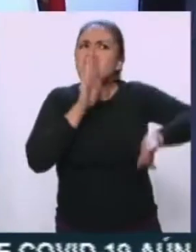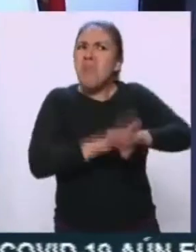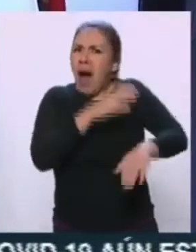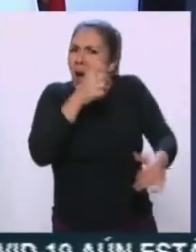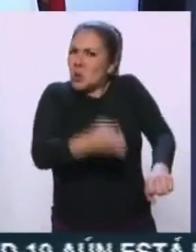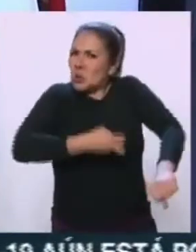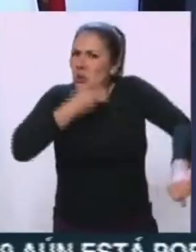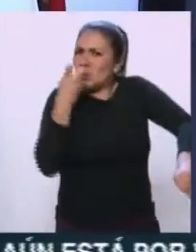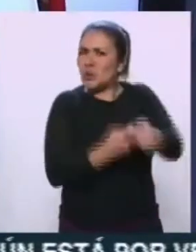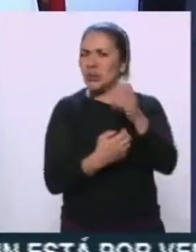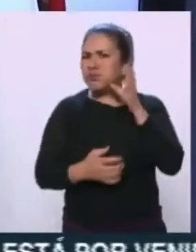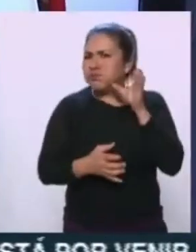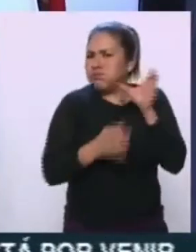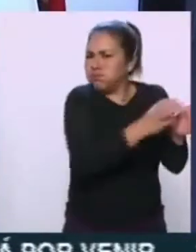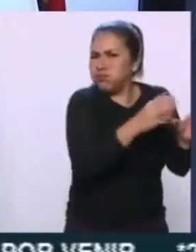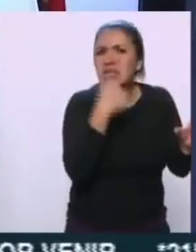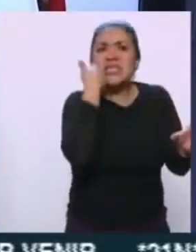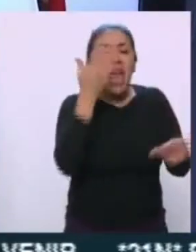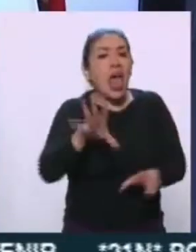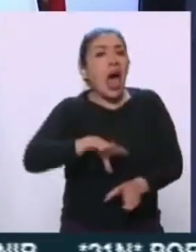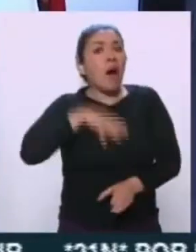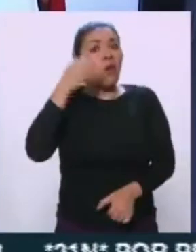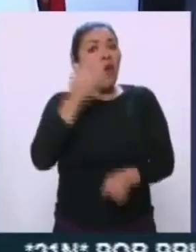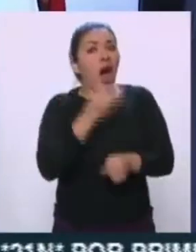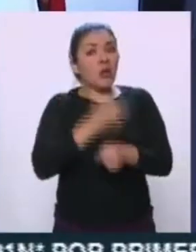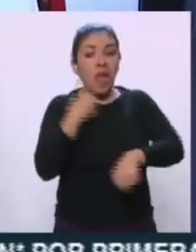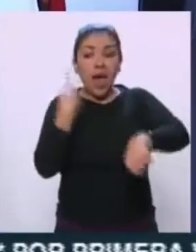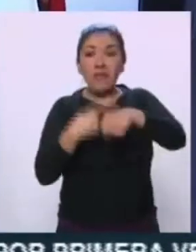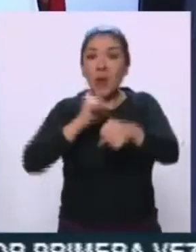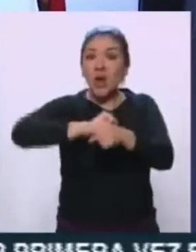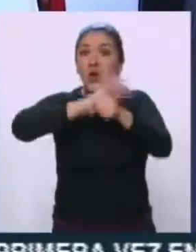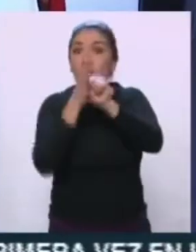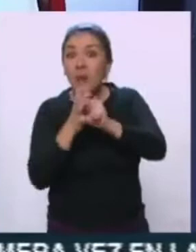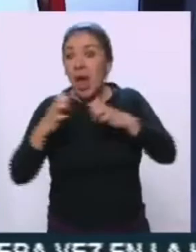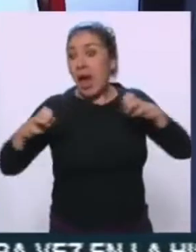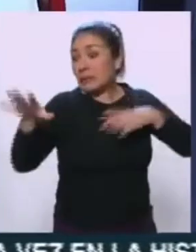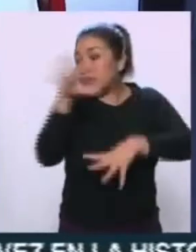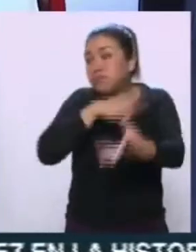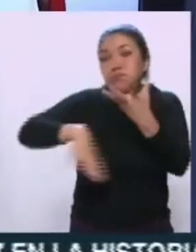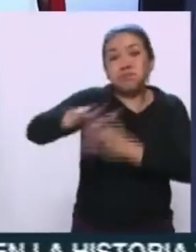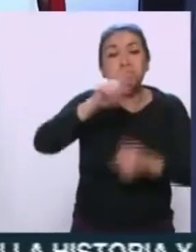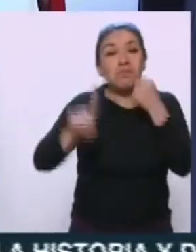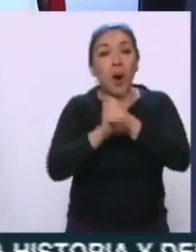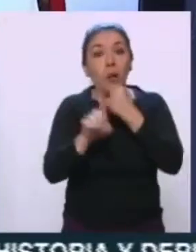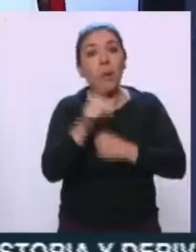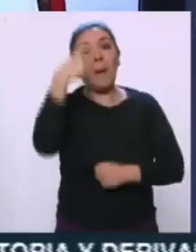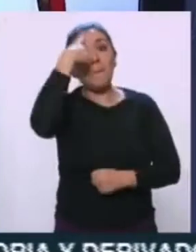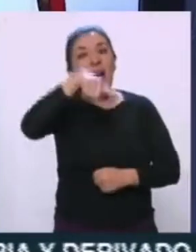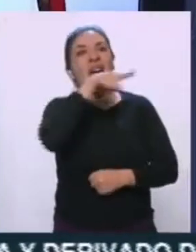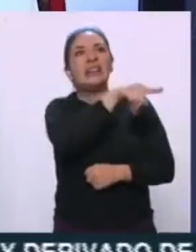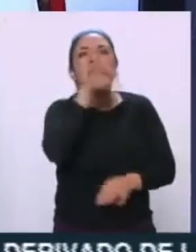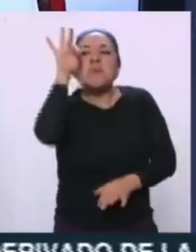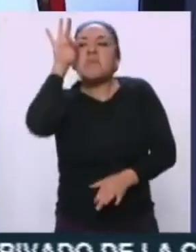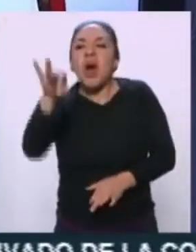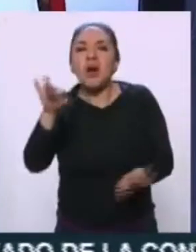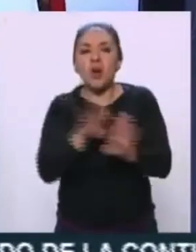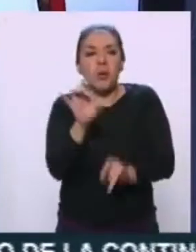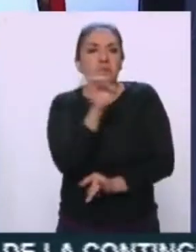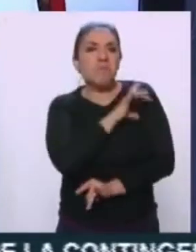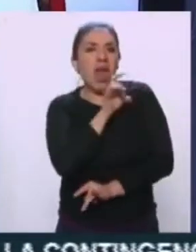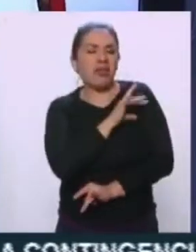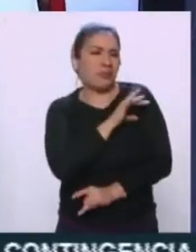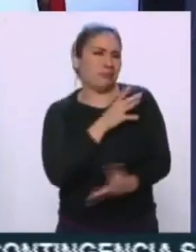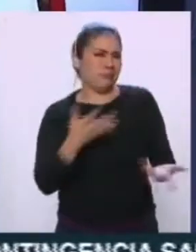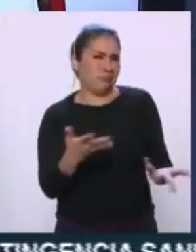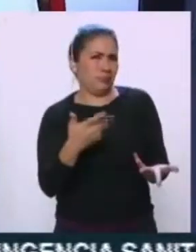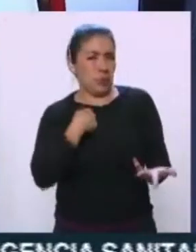ultraderechistas que pretenden aprovechar la pandemia, aprovechar la epidemia para generar pánico, ¿no? Creo